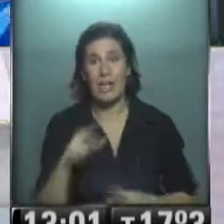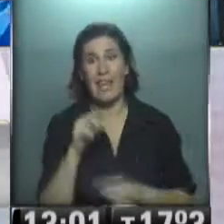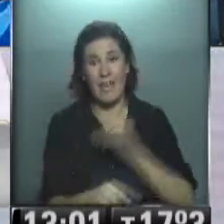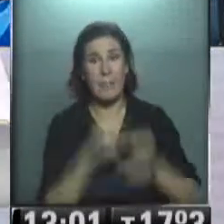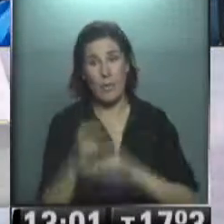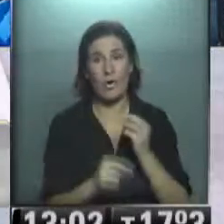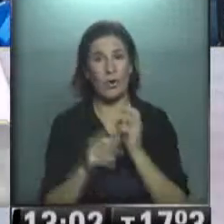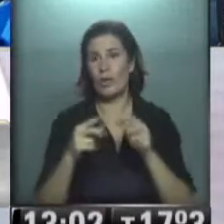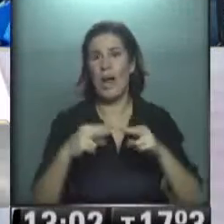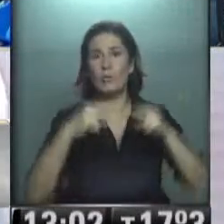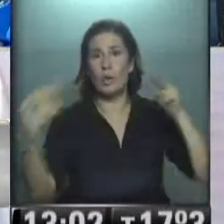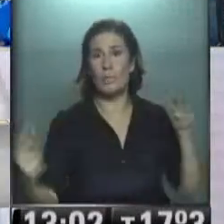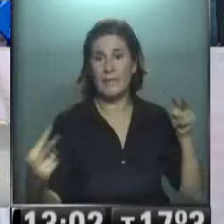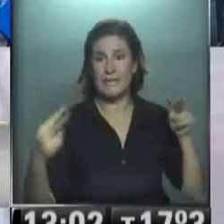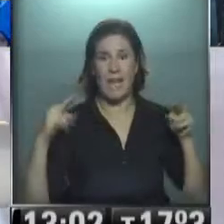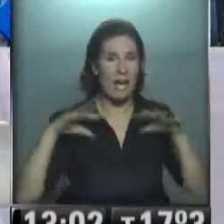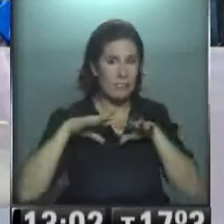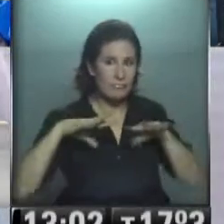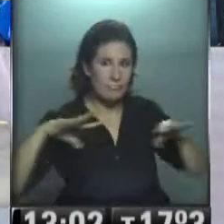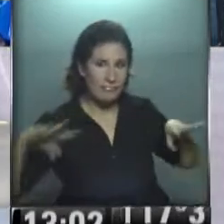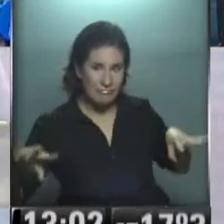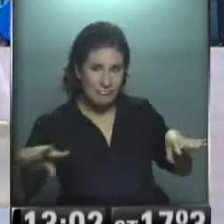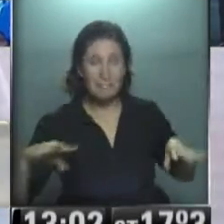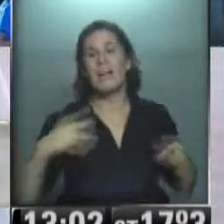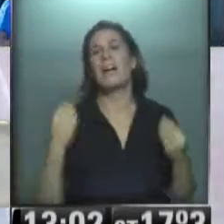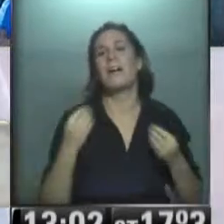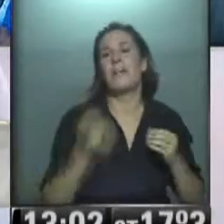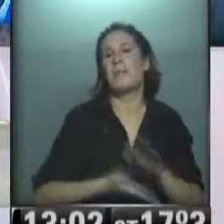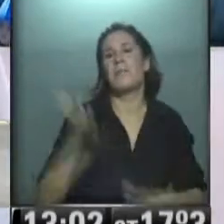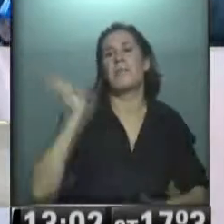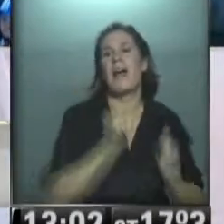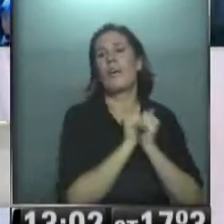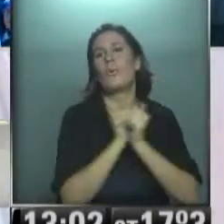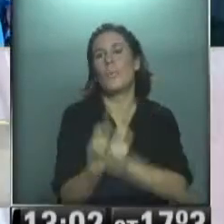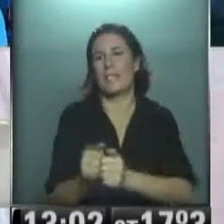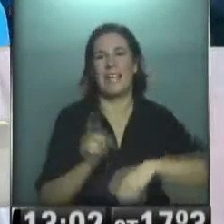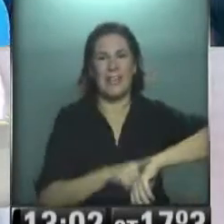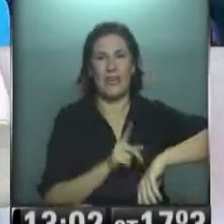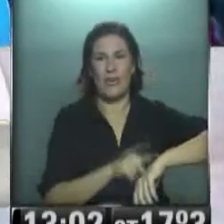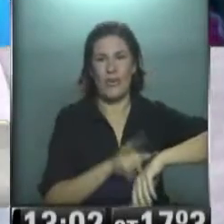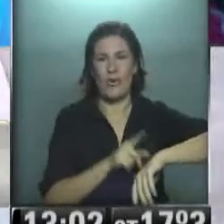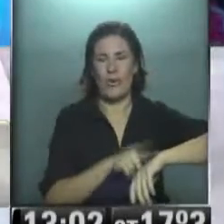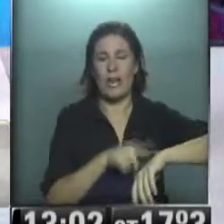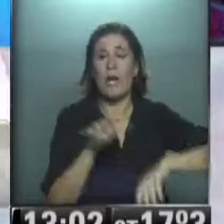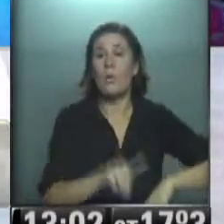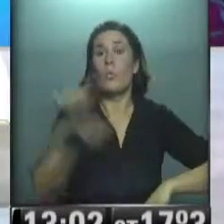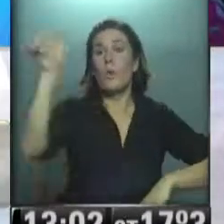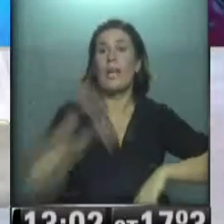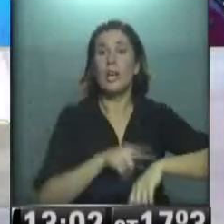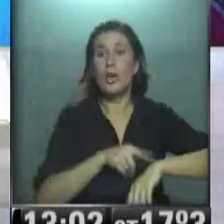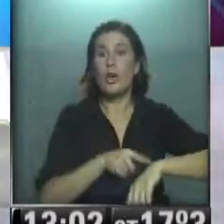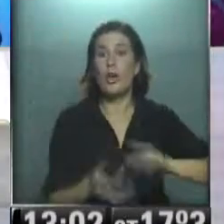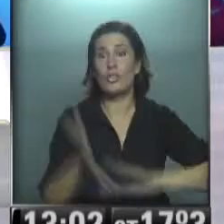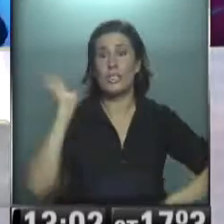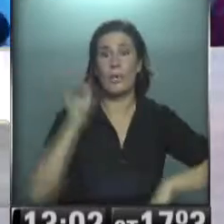de la Richeri y de la autopista. Claro. A medida que se vaya llegando el horario, el vuelo que va a conducir a la selección